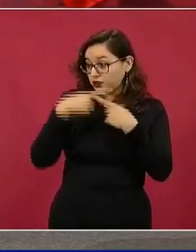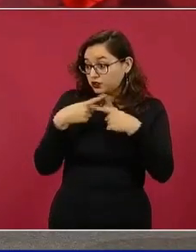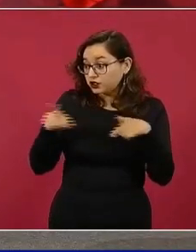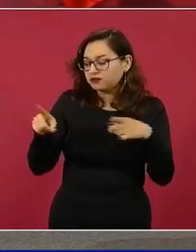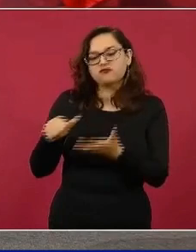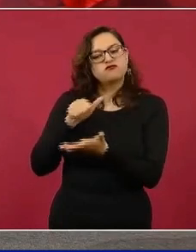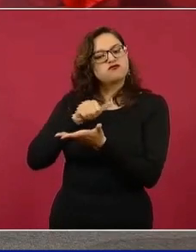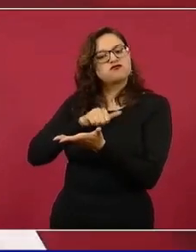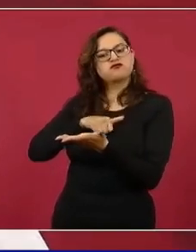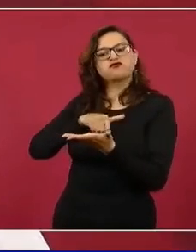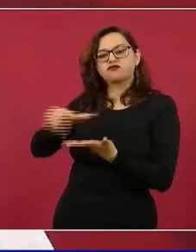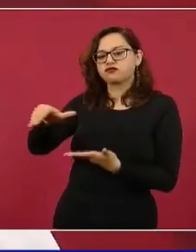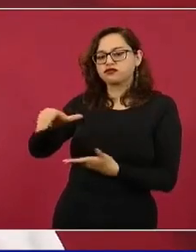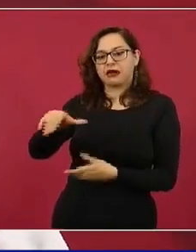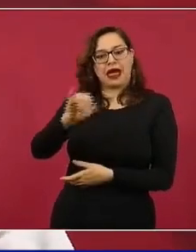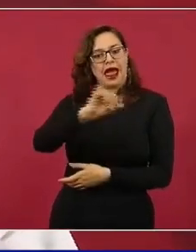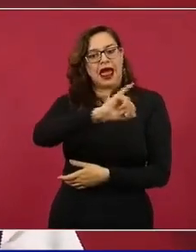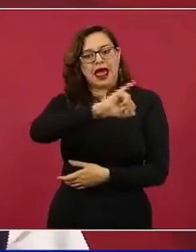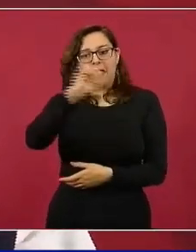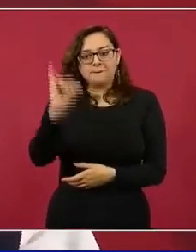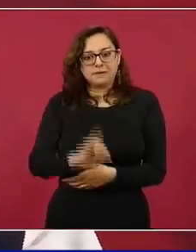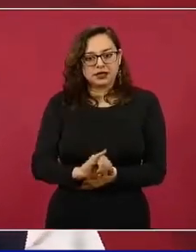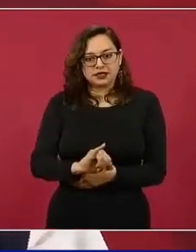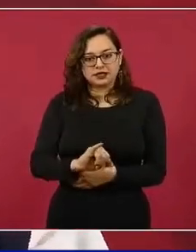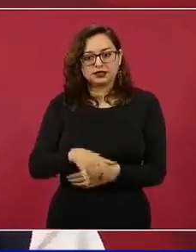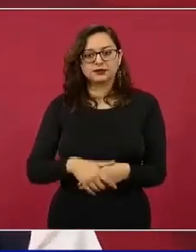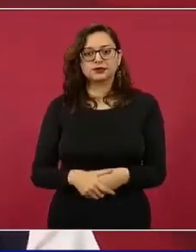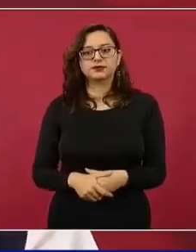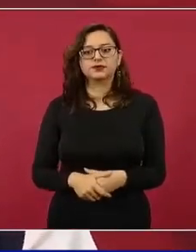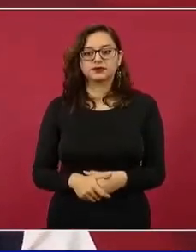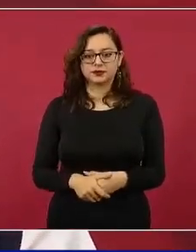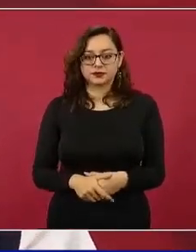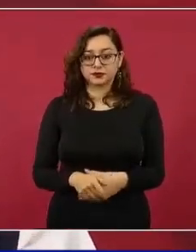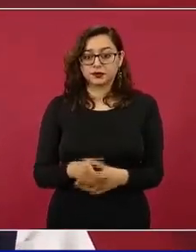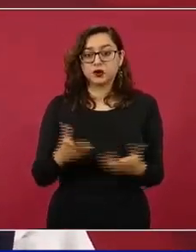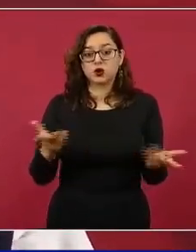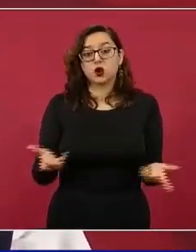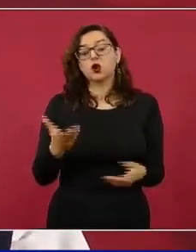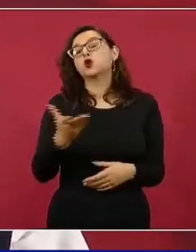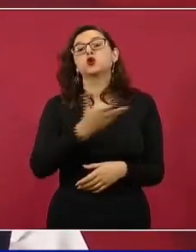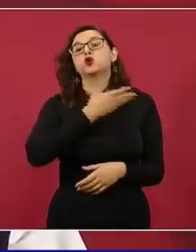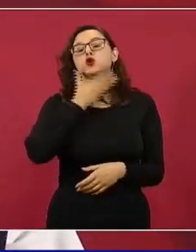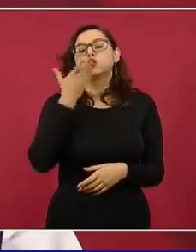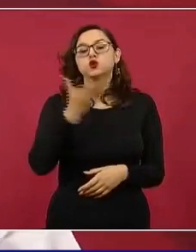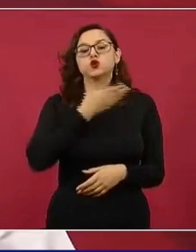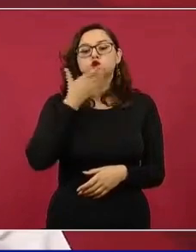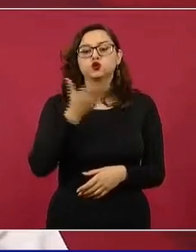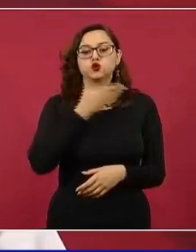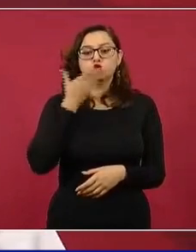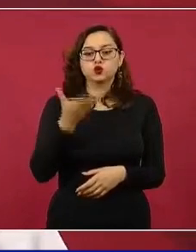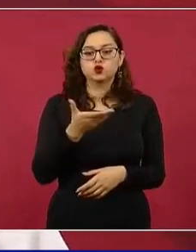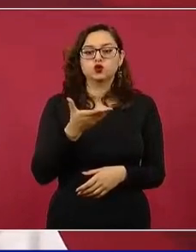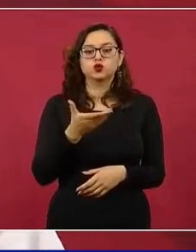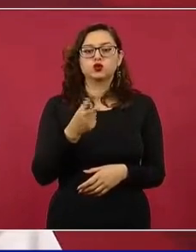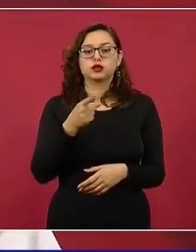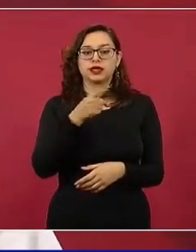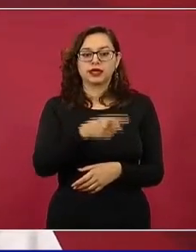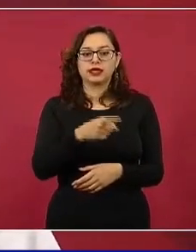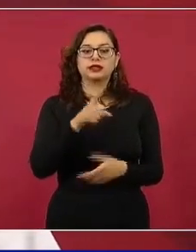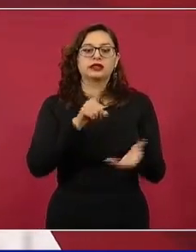sus dirigentes. Vamos a eliminar la mala práctica de la labor social o